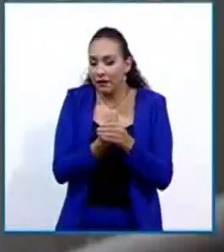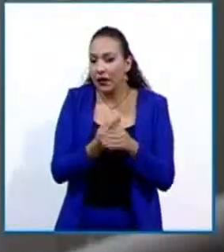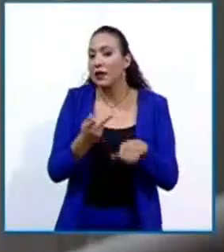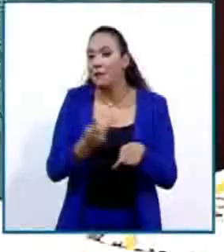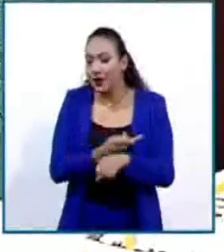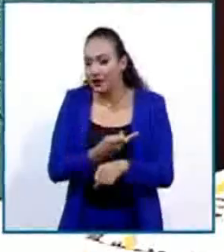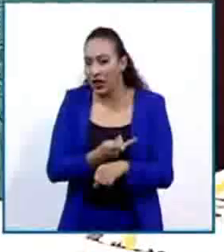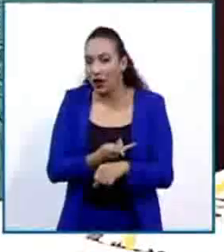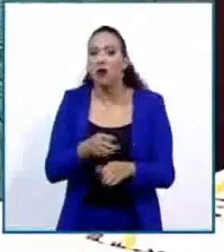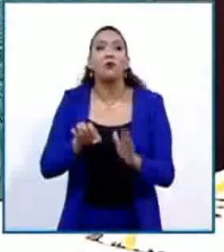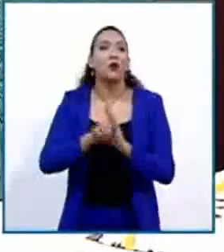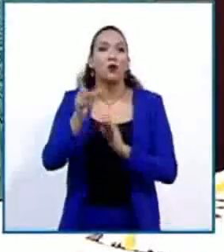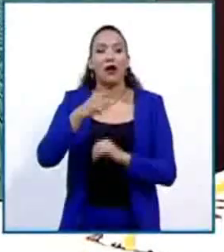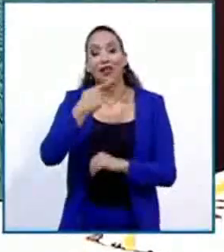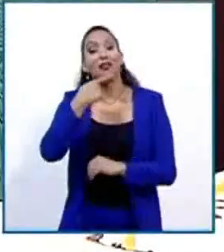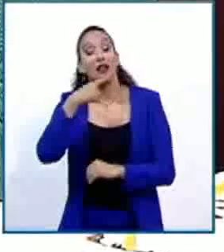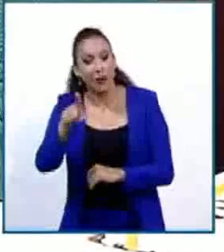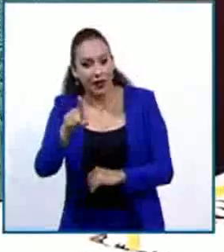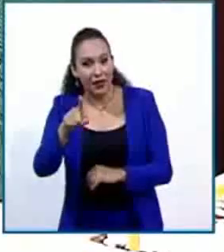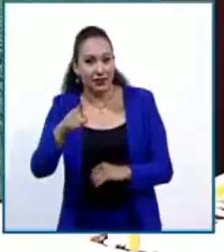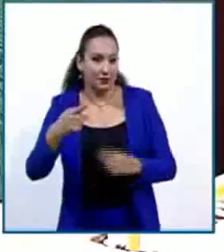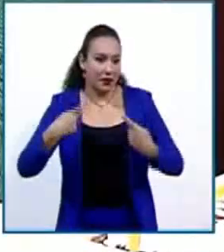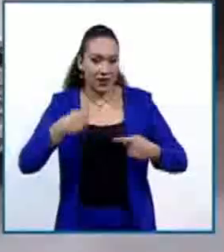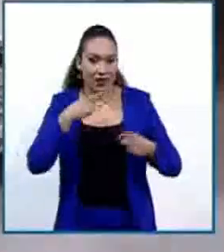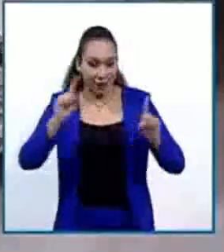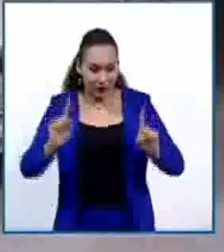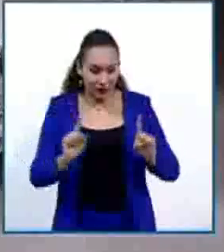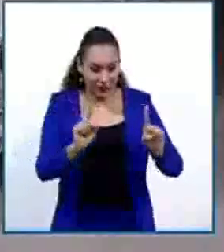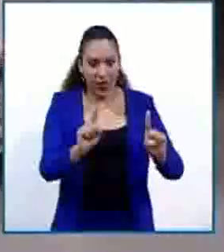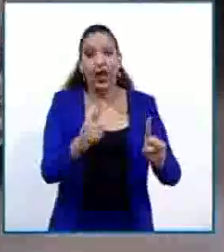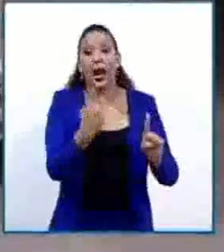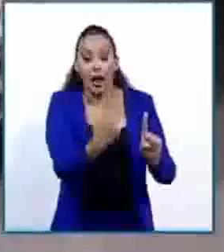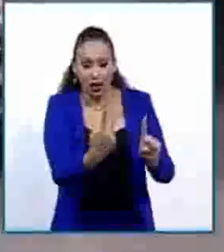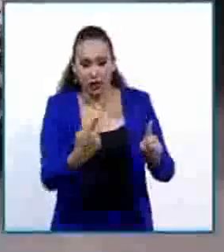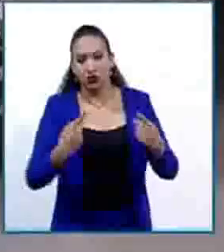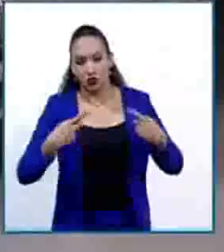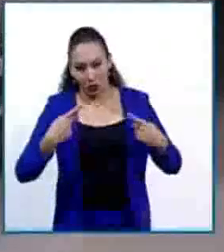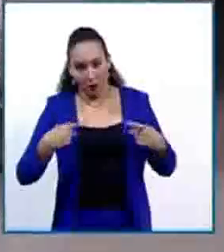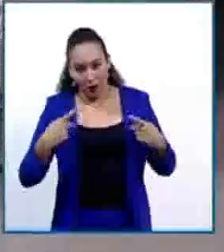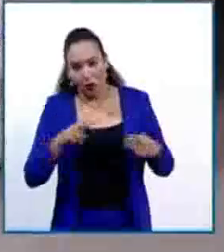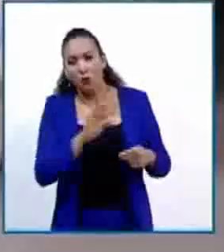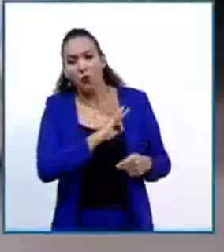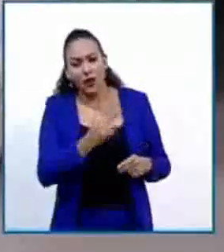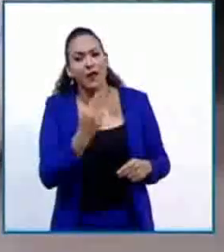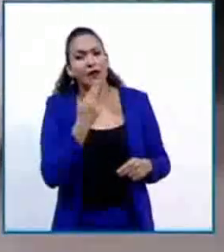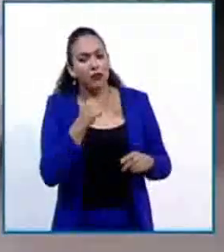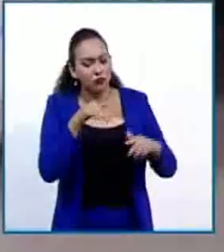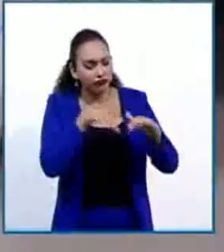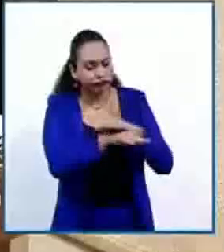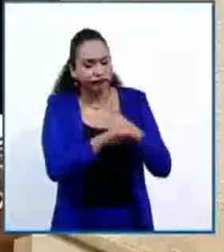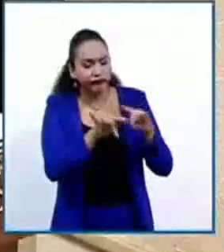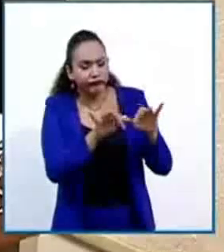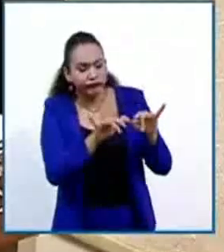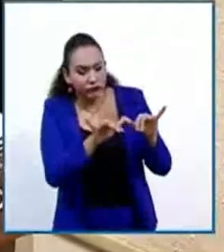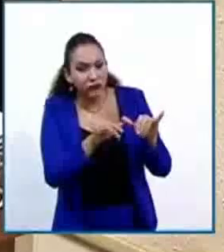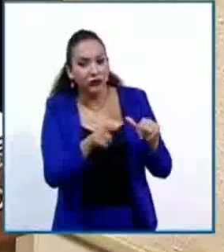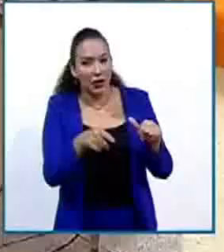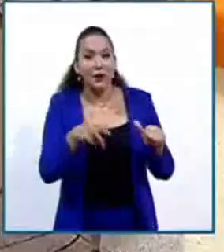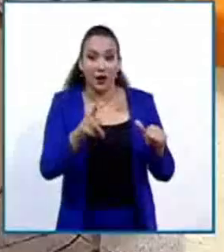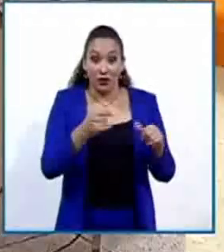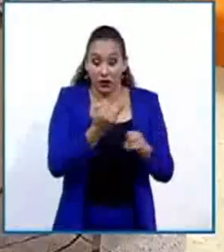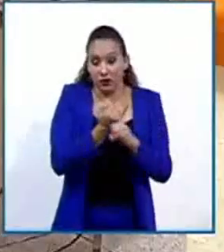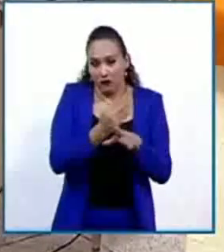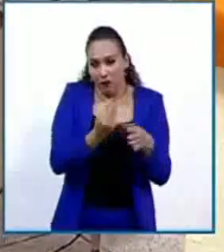las partes y a quienes deben comparecer en ellas. La plataforma incluye un directorio de autoridades, peritos y